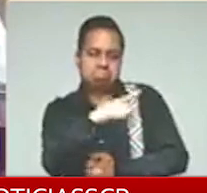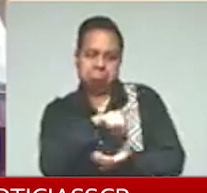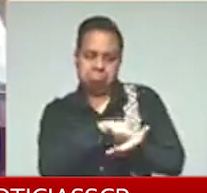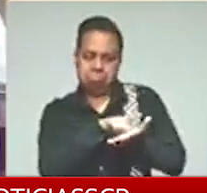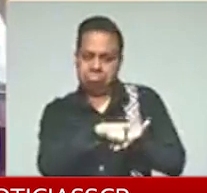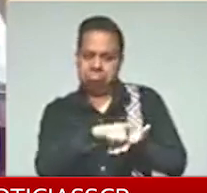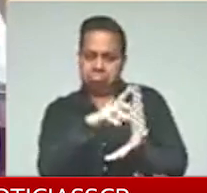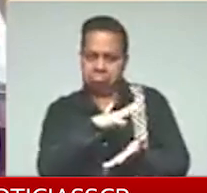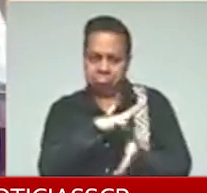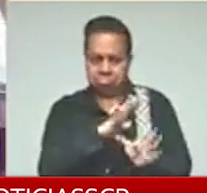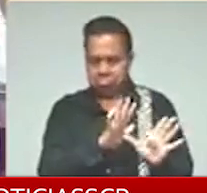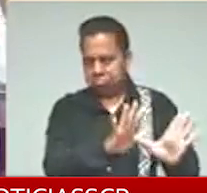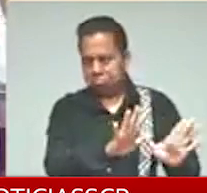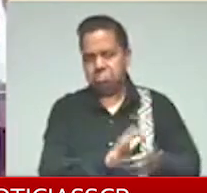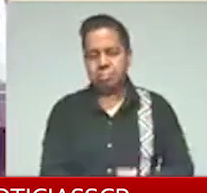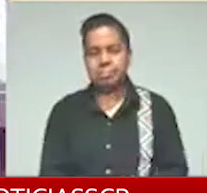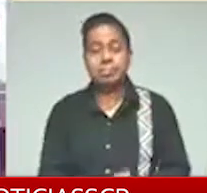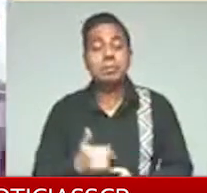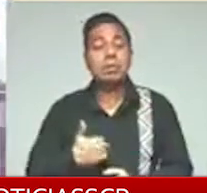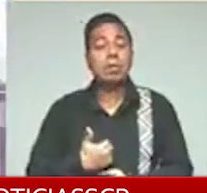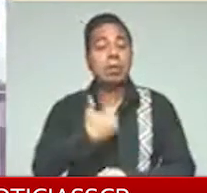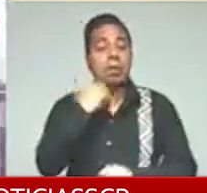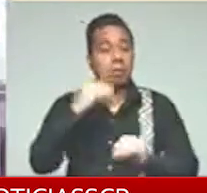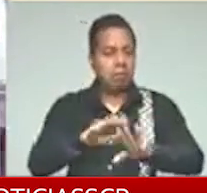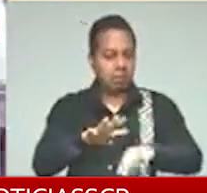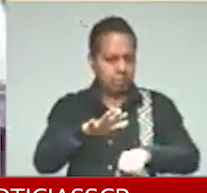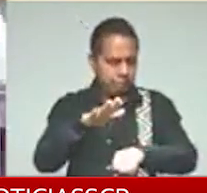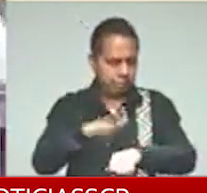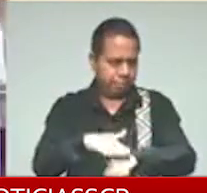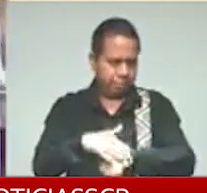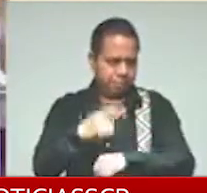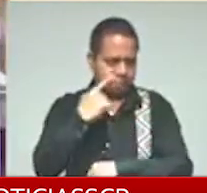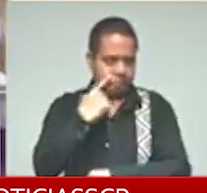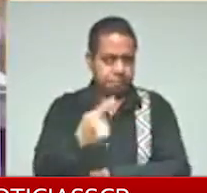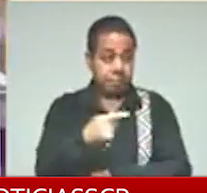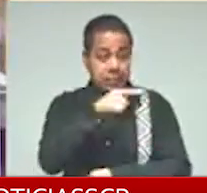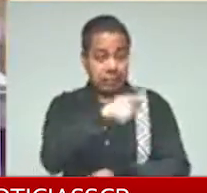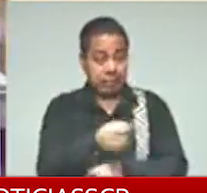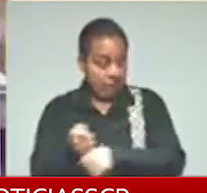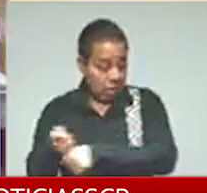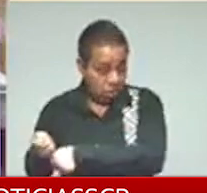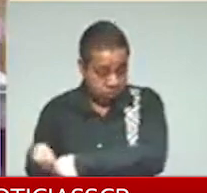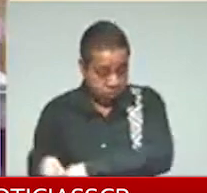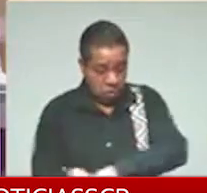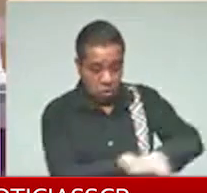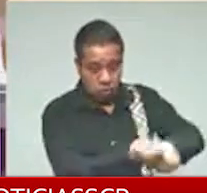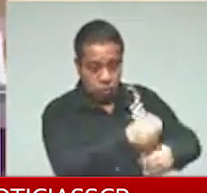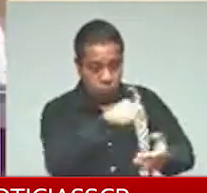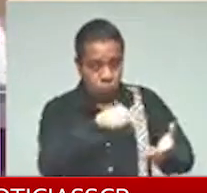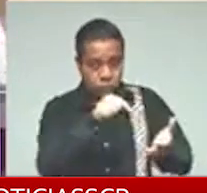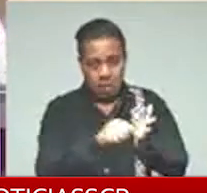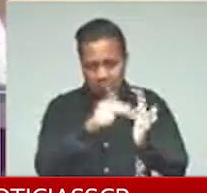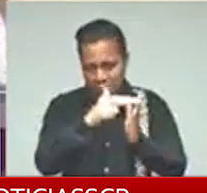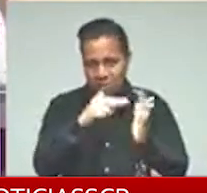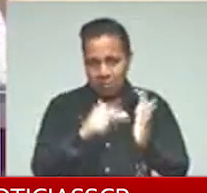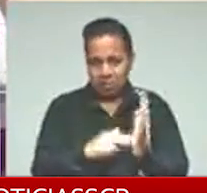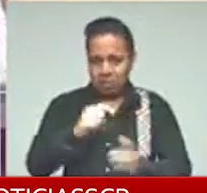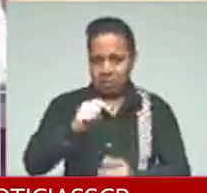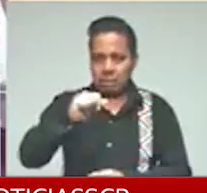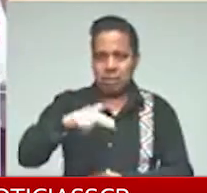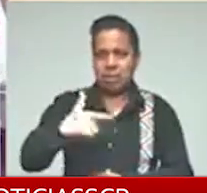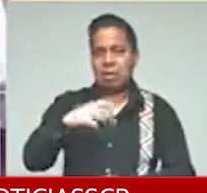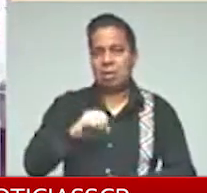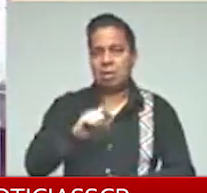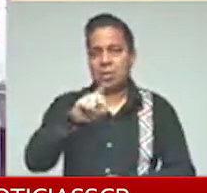Derecho. Y quiero dejar muy claro, el campo de golf de Tangolunda nunca